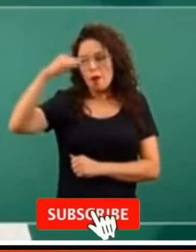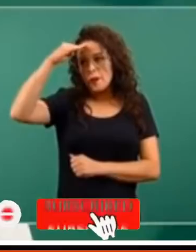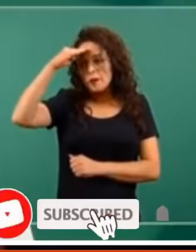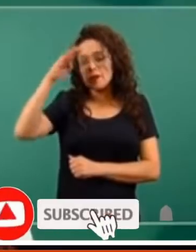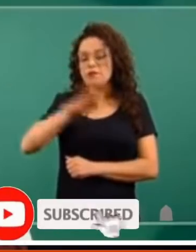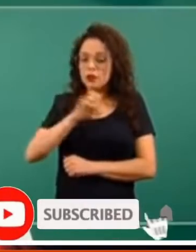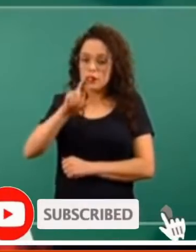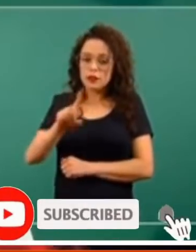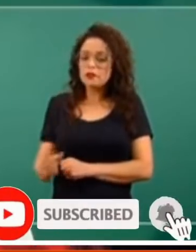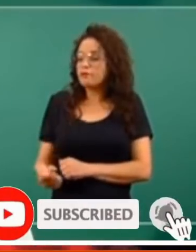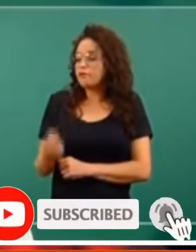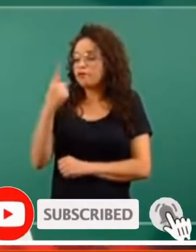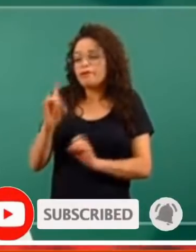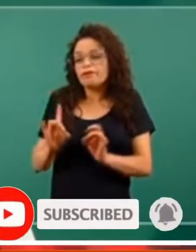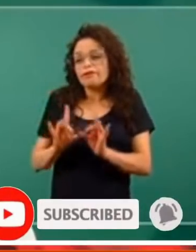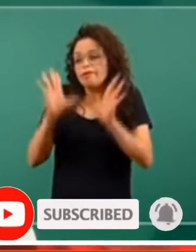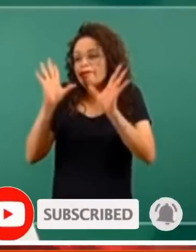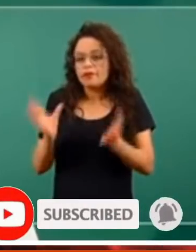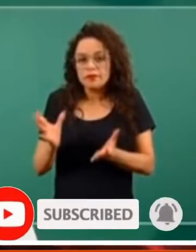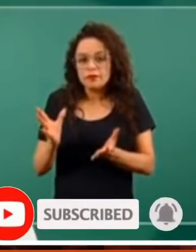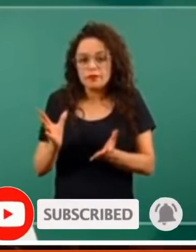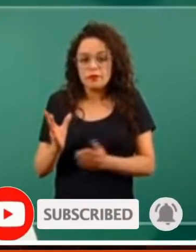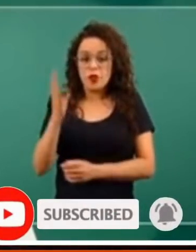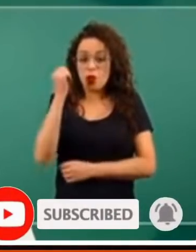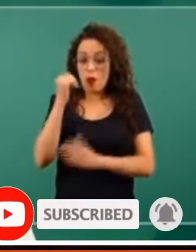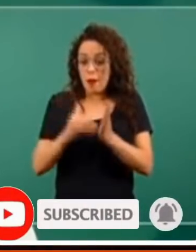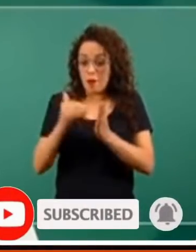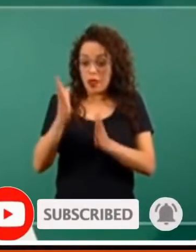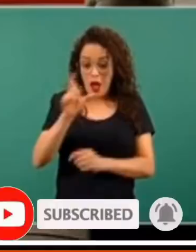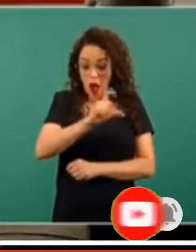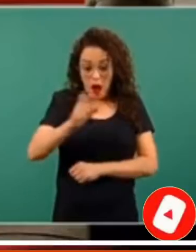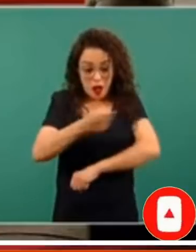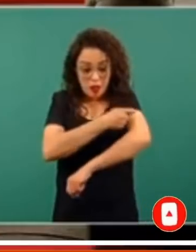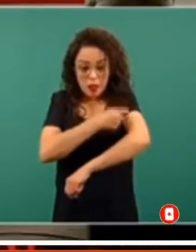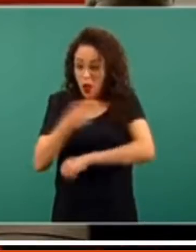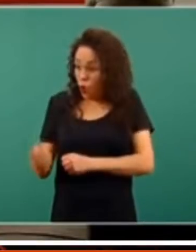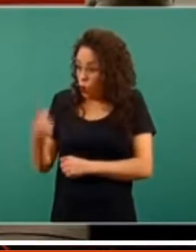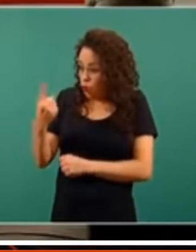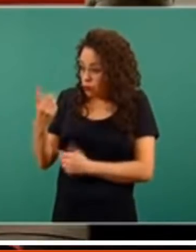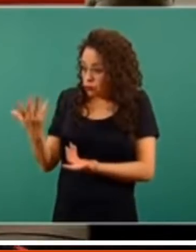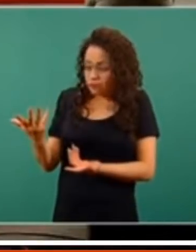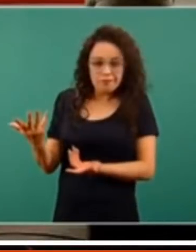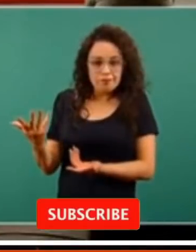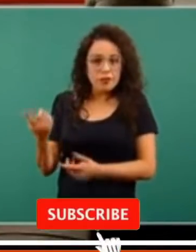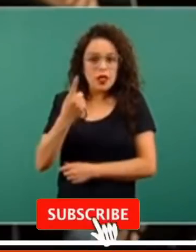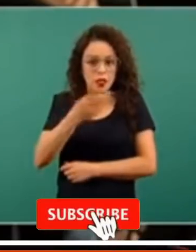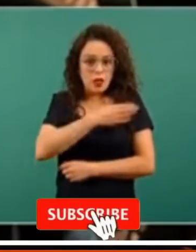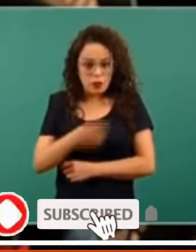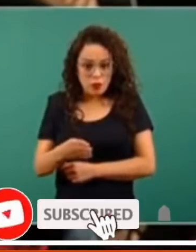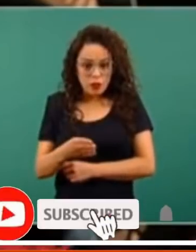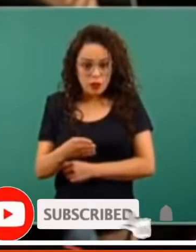vacunación por un evento aislado después de más de 9 millones de dosis. Entonces, qué bueno que lo tome en